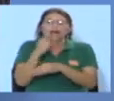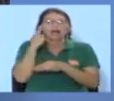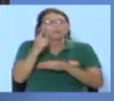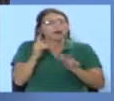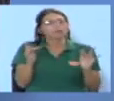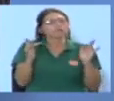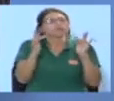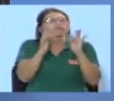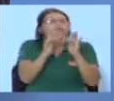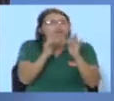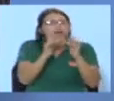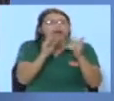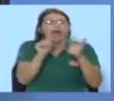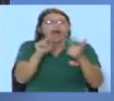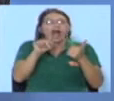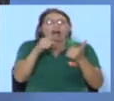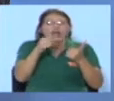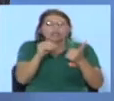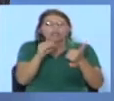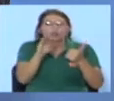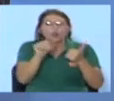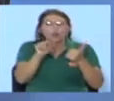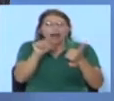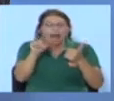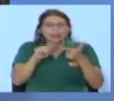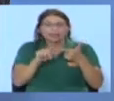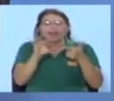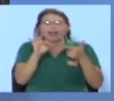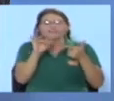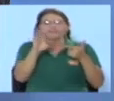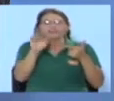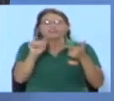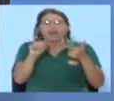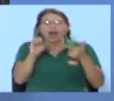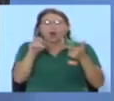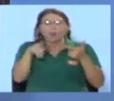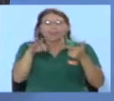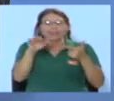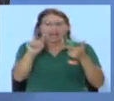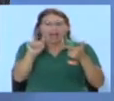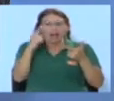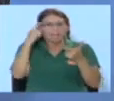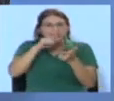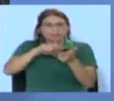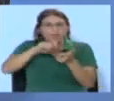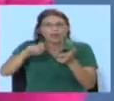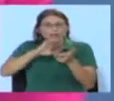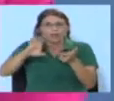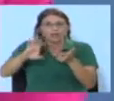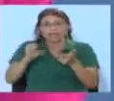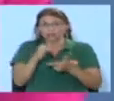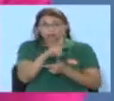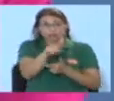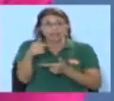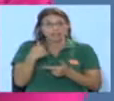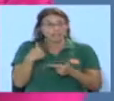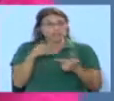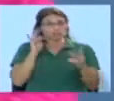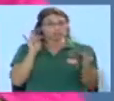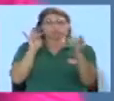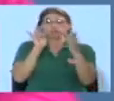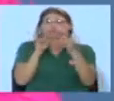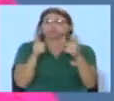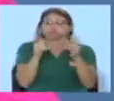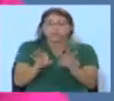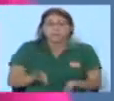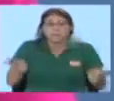fibra óptica a las escuelas, a los colegios. Entonces, si usted tuviera un ancho de banda importante en casas, escuelas, colegios, no habría